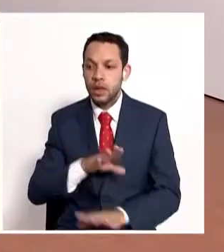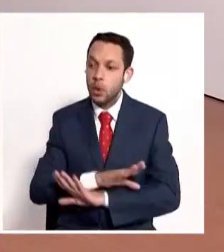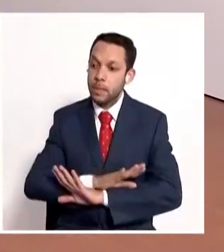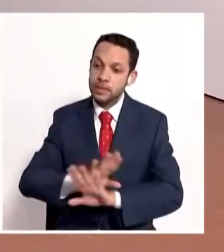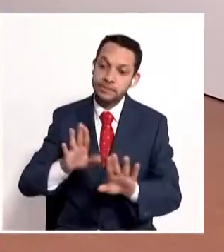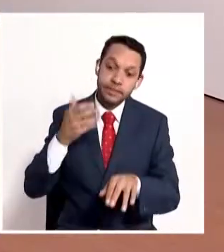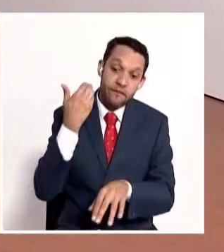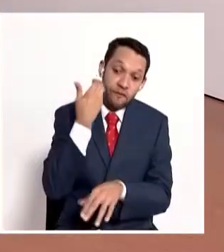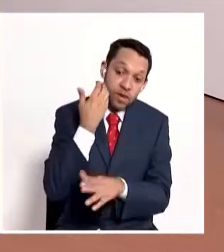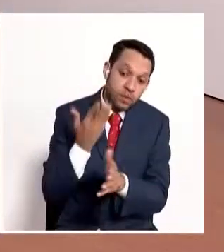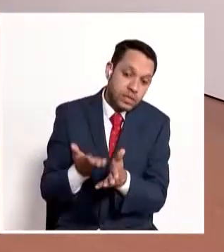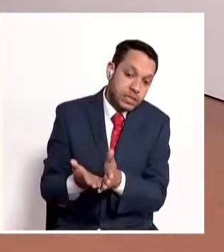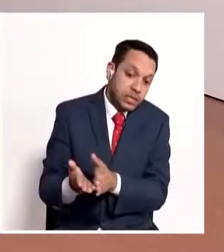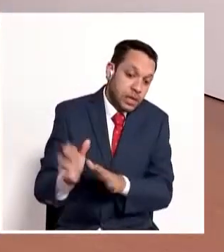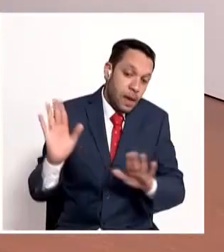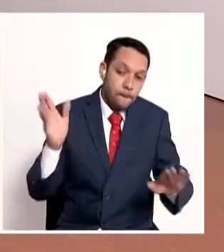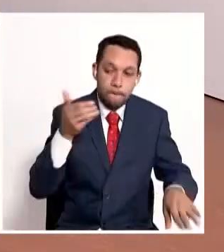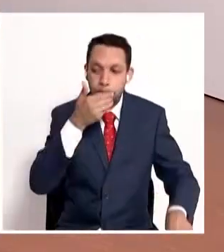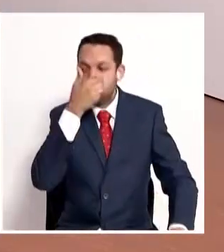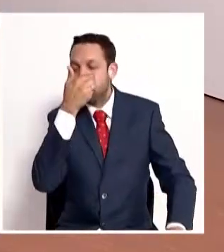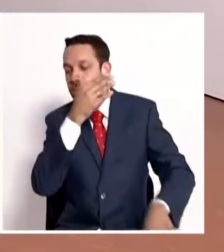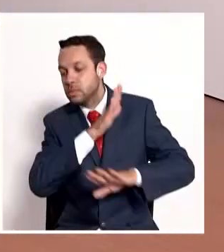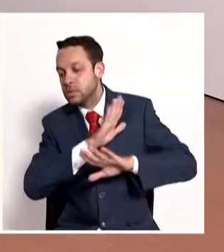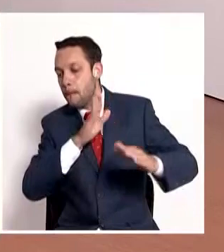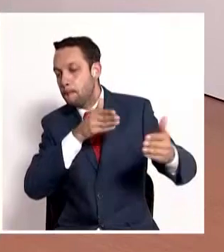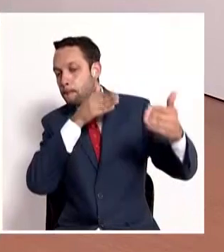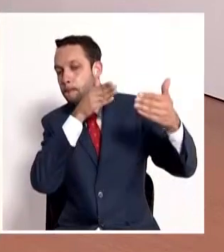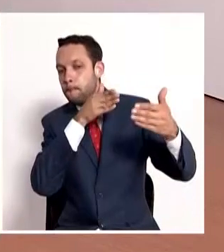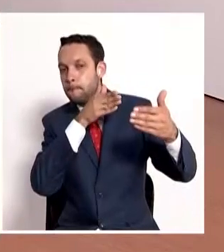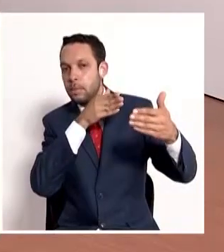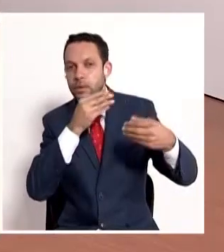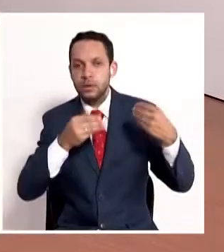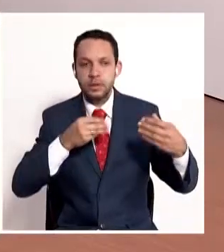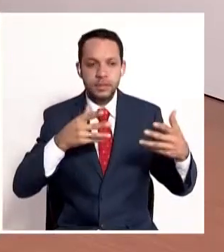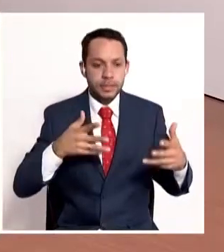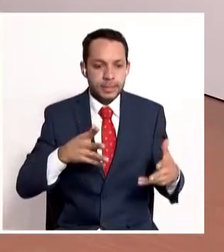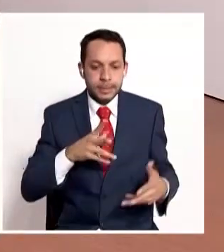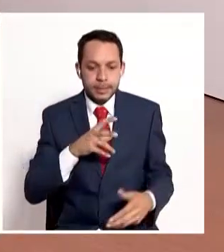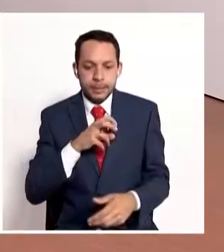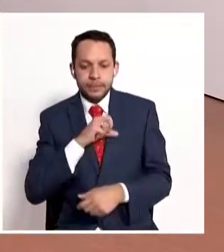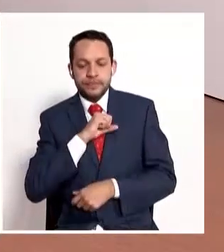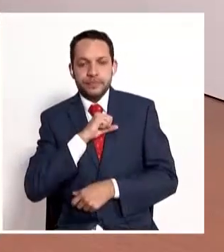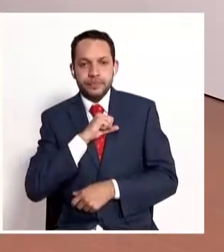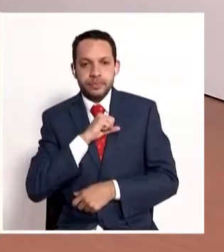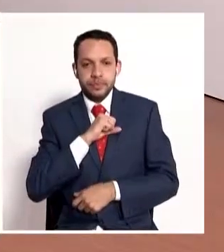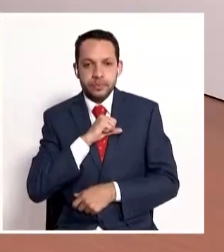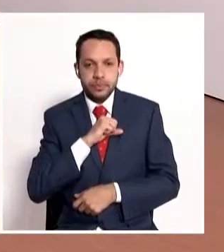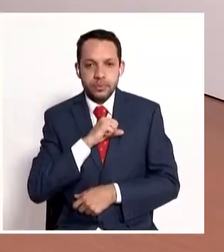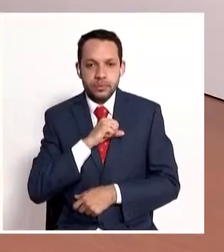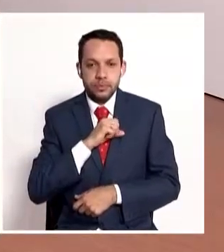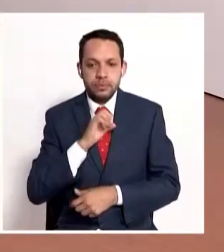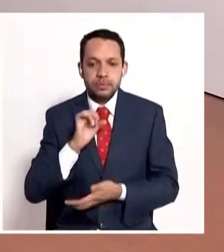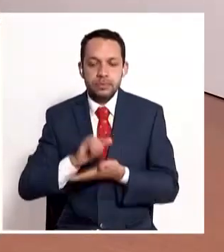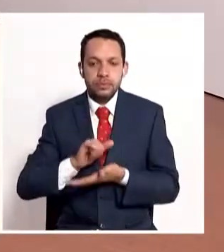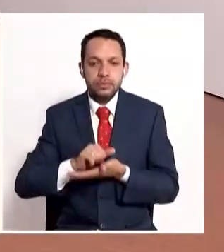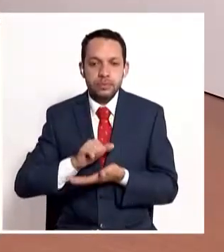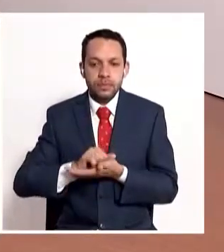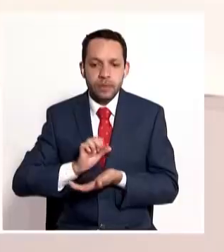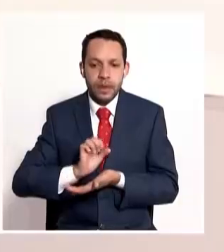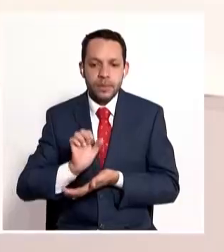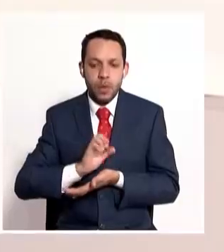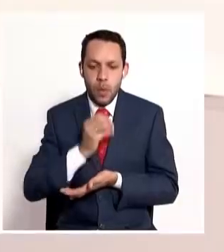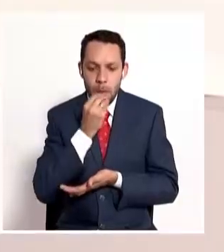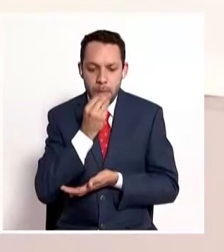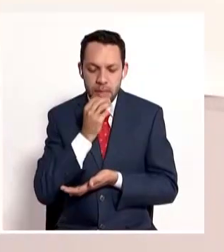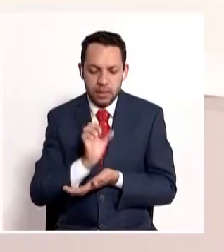pues que les cierren las puertas de esa manera muchas veces con un ayuno el paciente empieza a mejorar